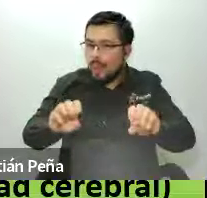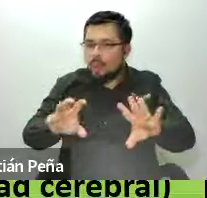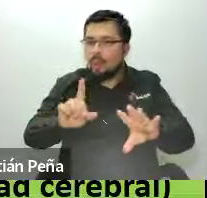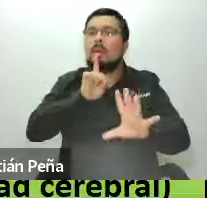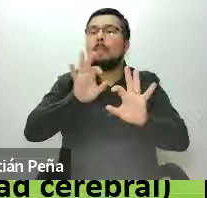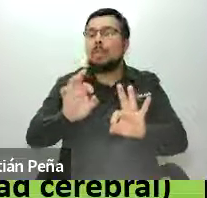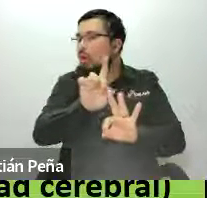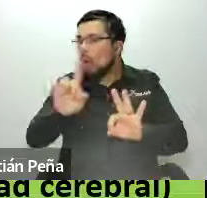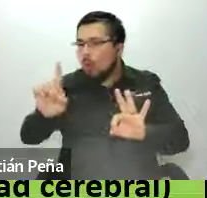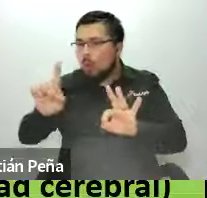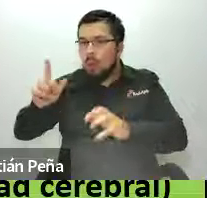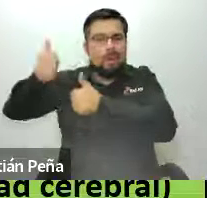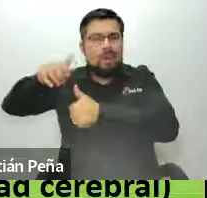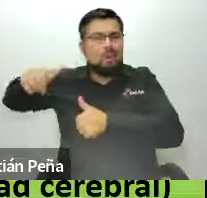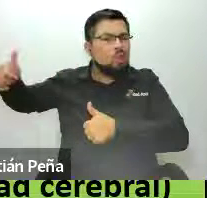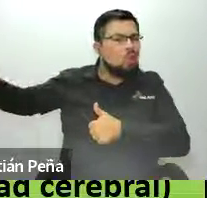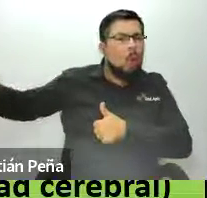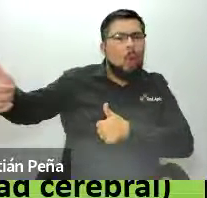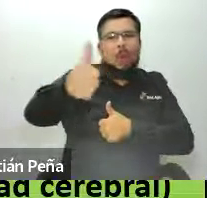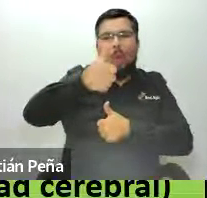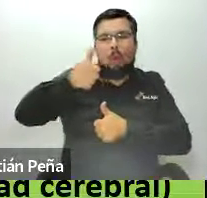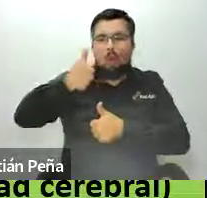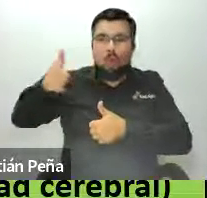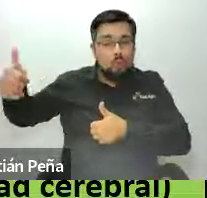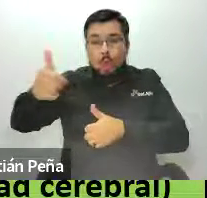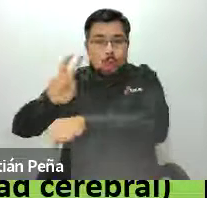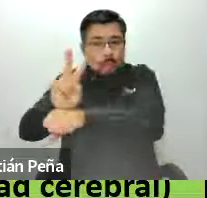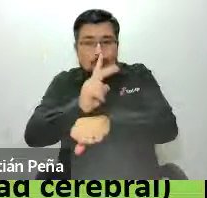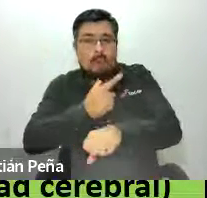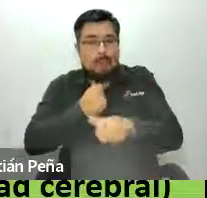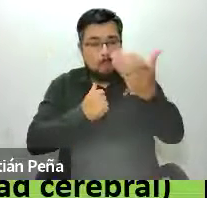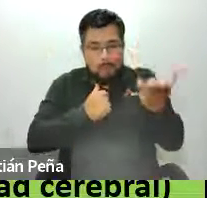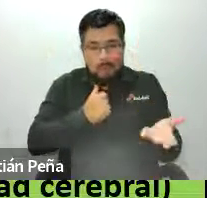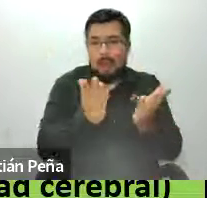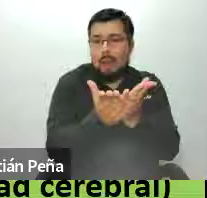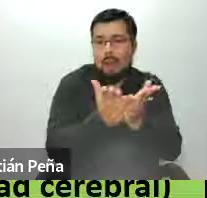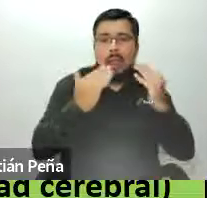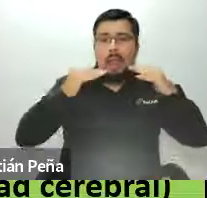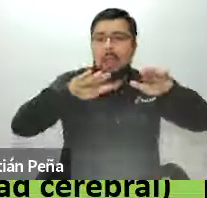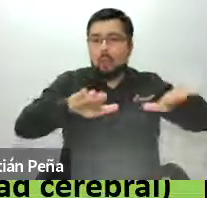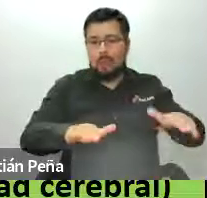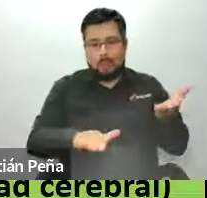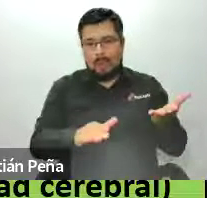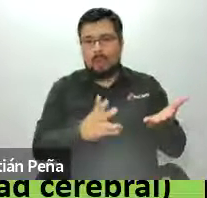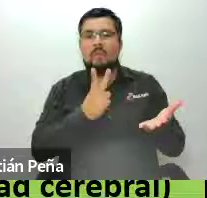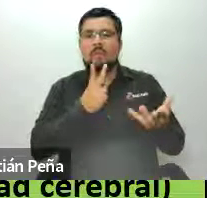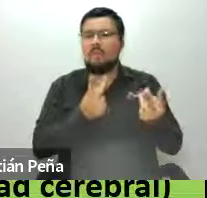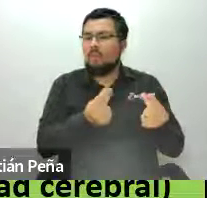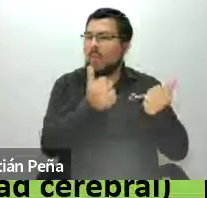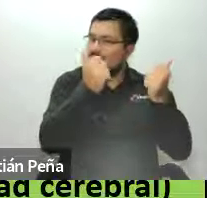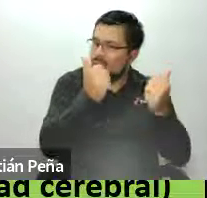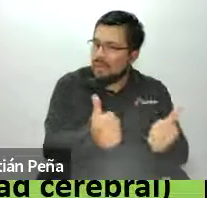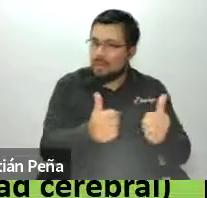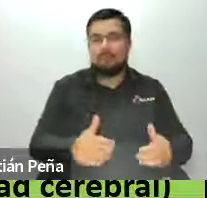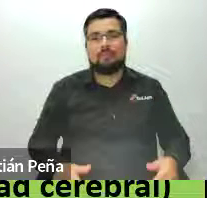de los profesionales. Todos los profesores queremos calidad de vida para nuestros estudiantes. Siempre estamos persiguiendo ese aspecto. Entonces, esos